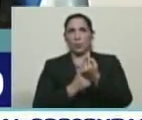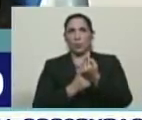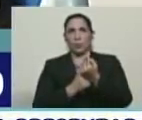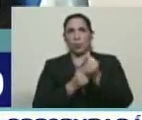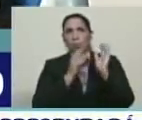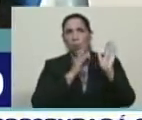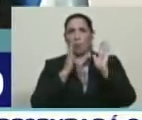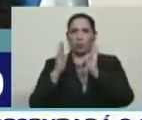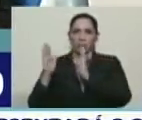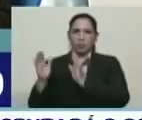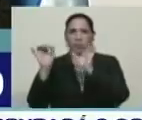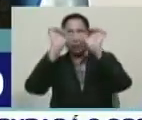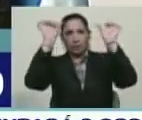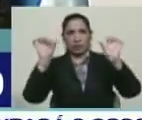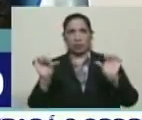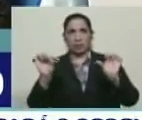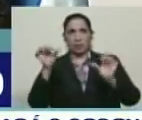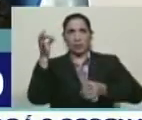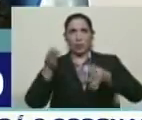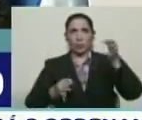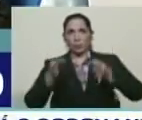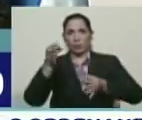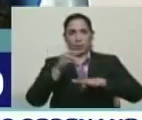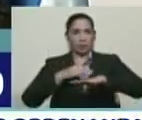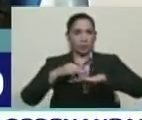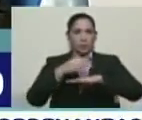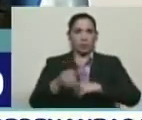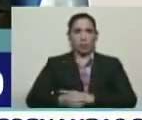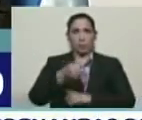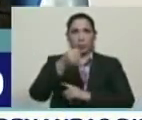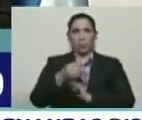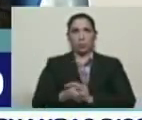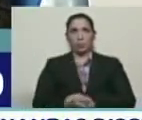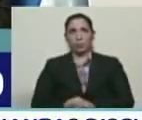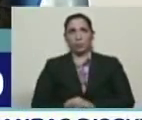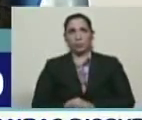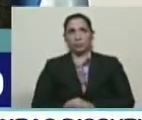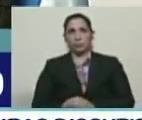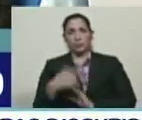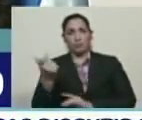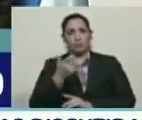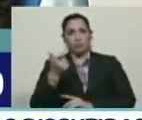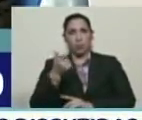sistema de justicia, incluyendo el Ministerio Público, que busca atacar